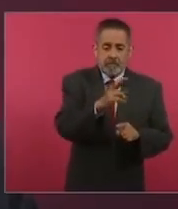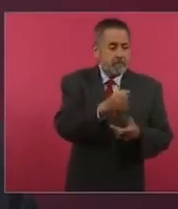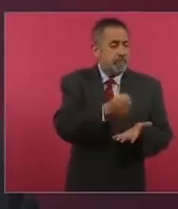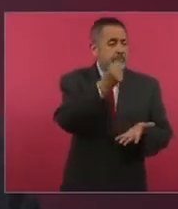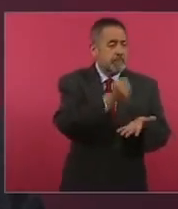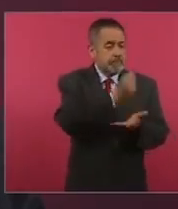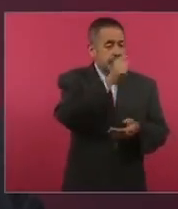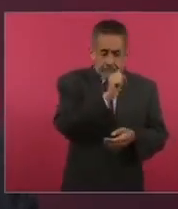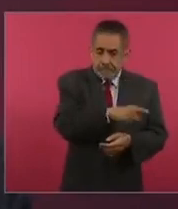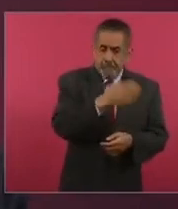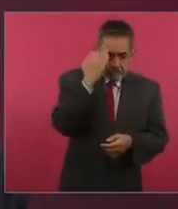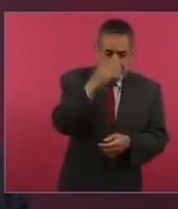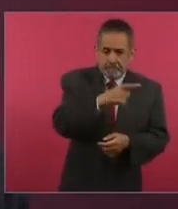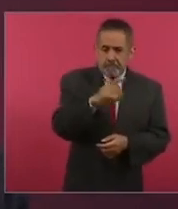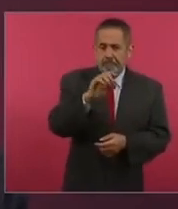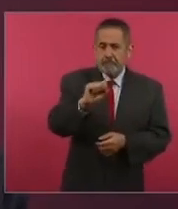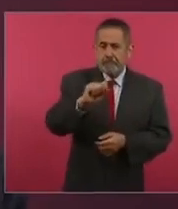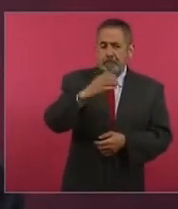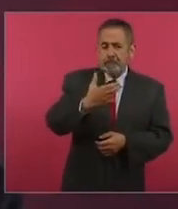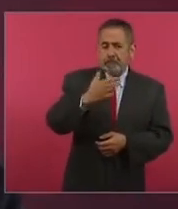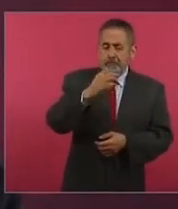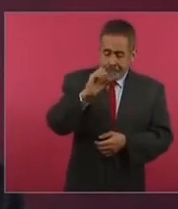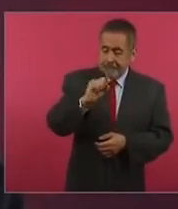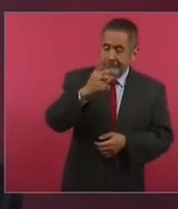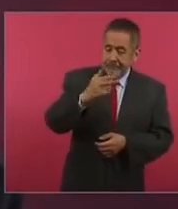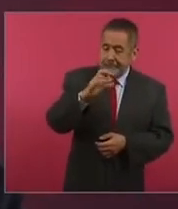secretario de Hacienda, cuando las deudas